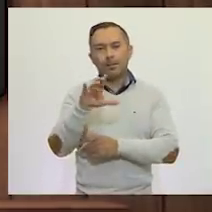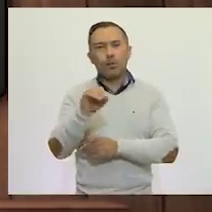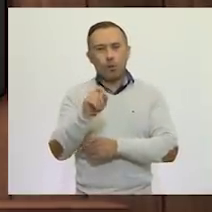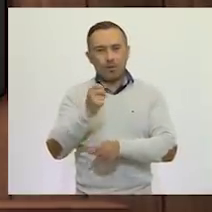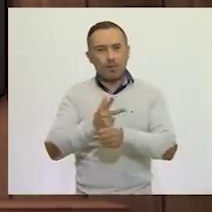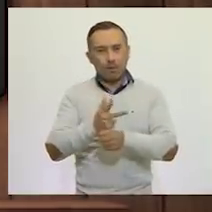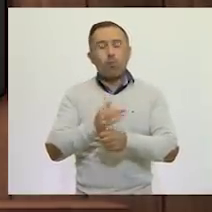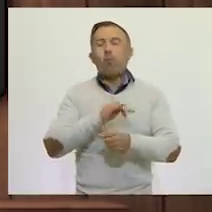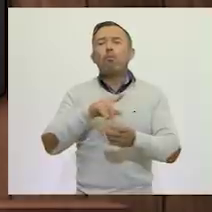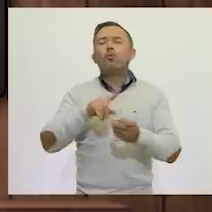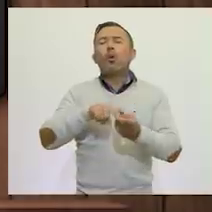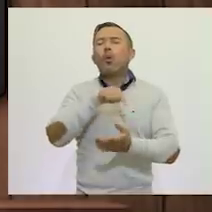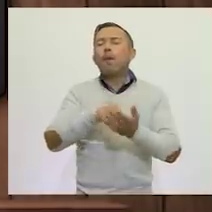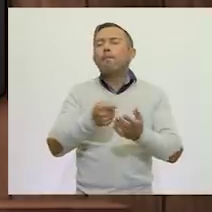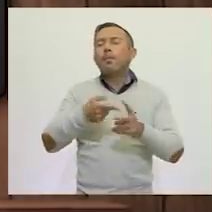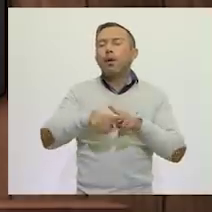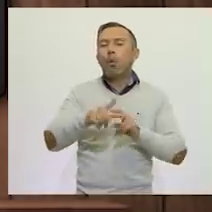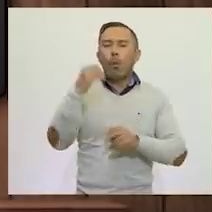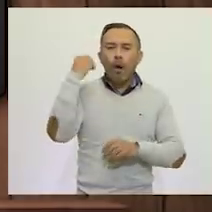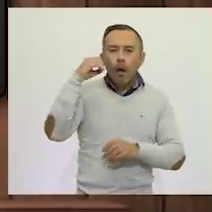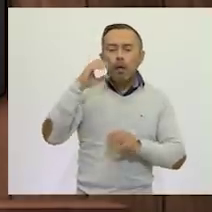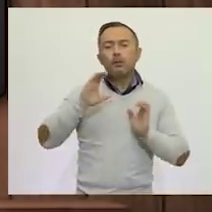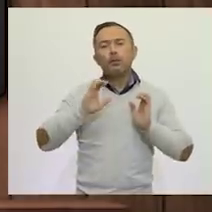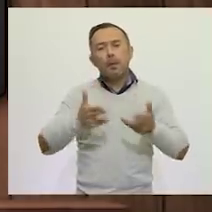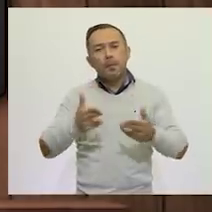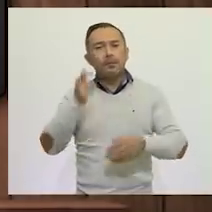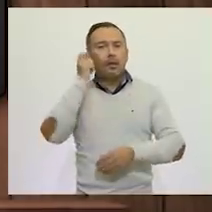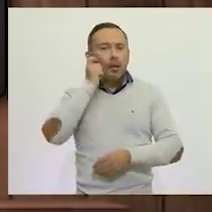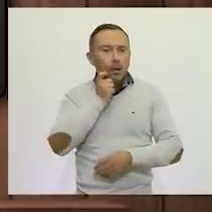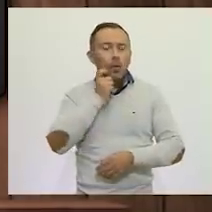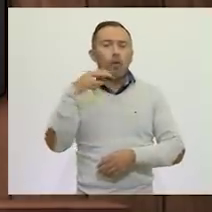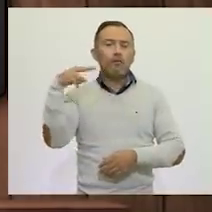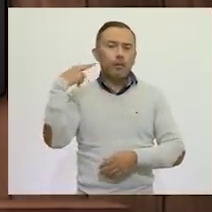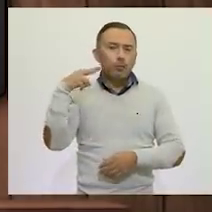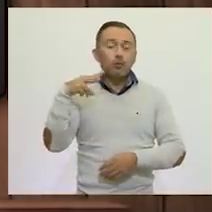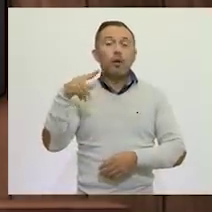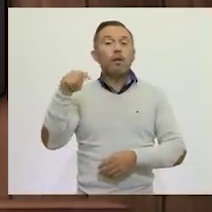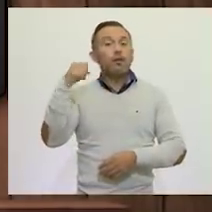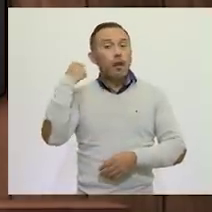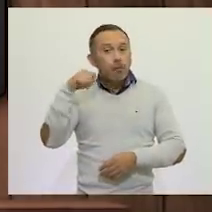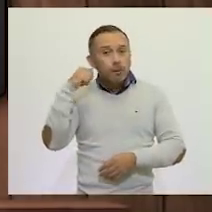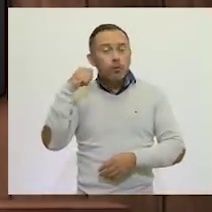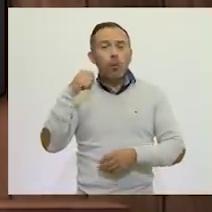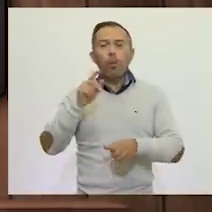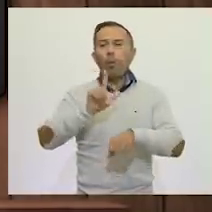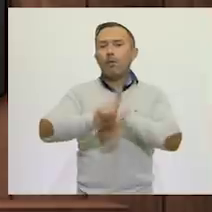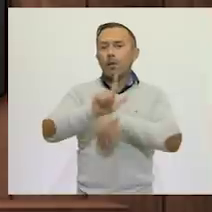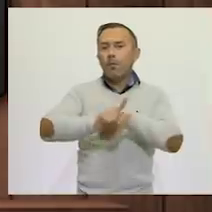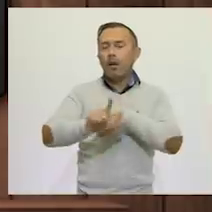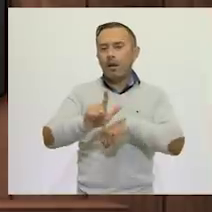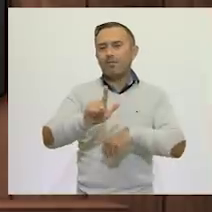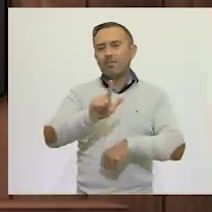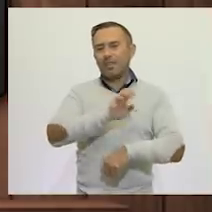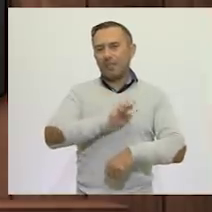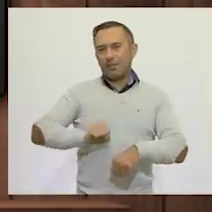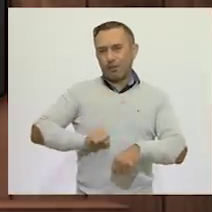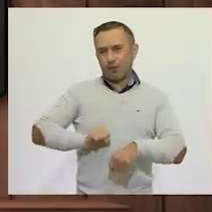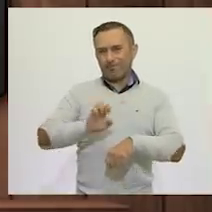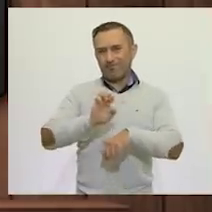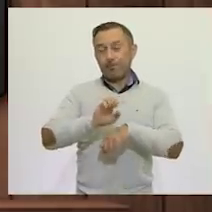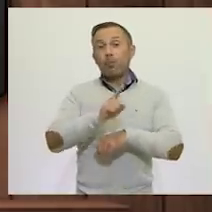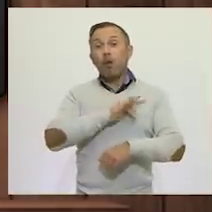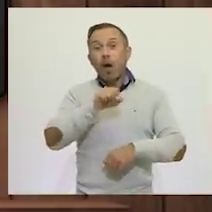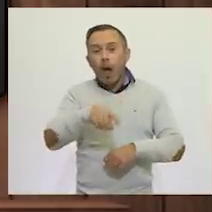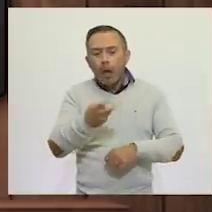en Oaxaca, en Chiapas, Guerrero, Veracruz, Tabasco, Guatemala y El Salvador. Ahí las pequeñas aldeas crecieron y